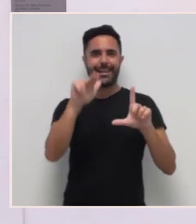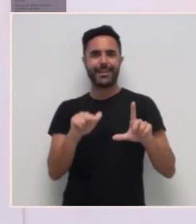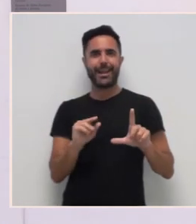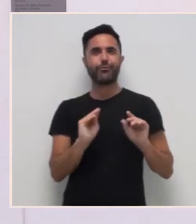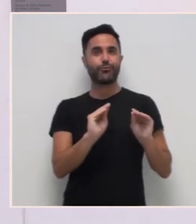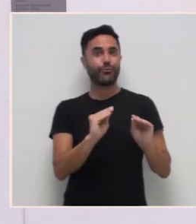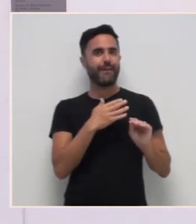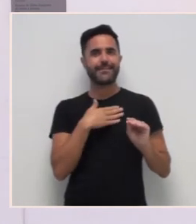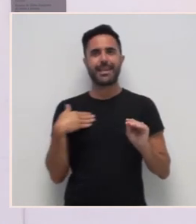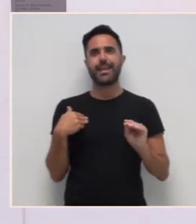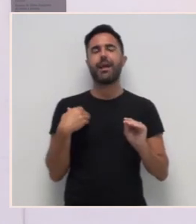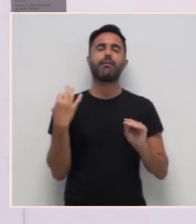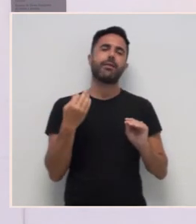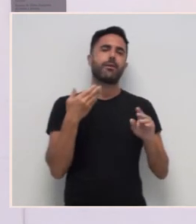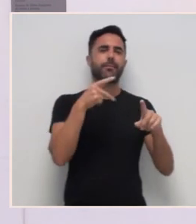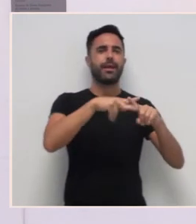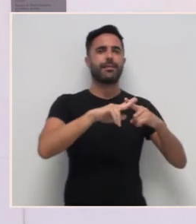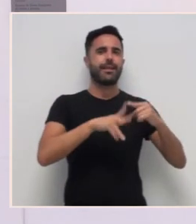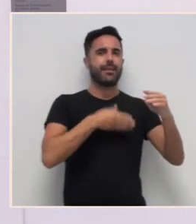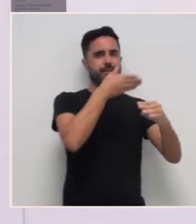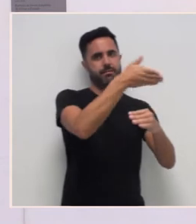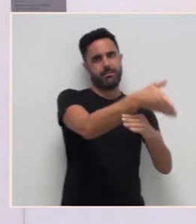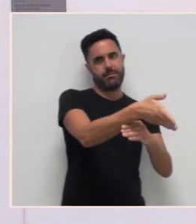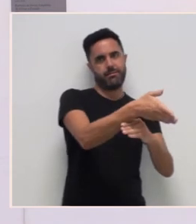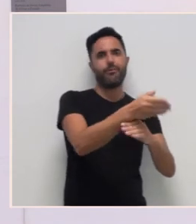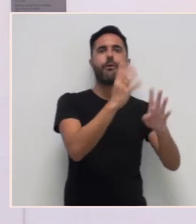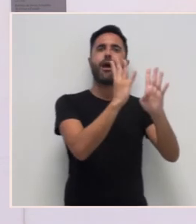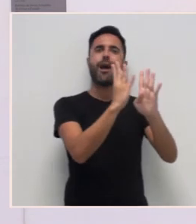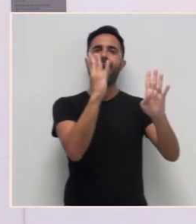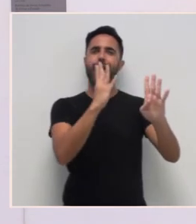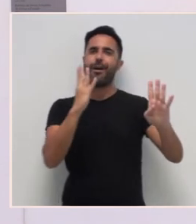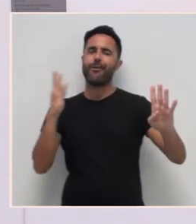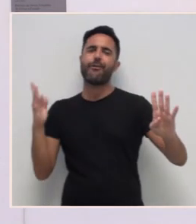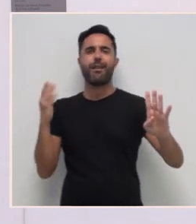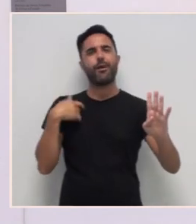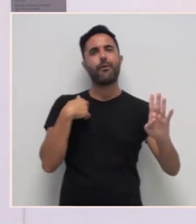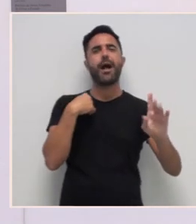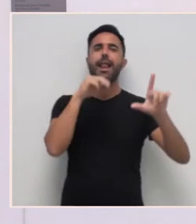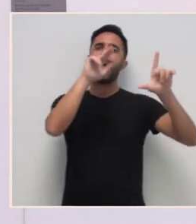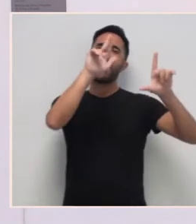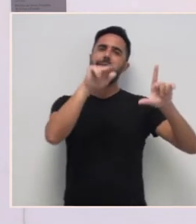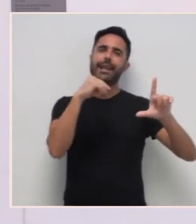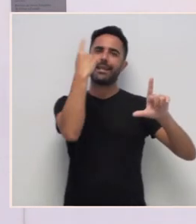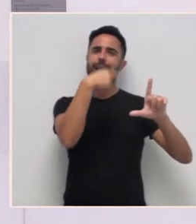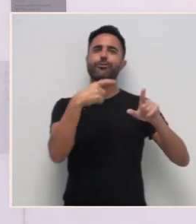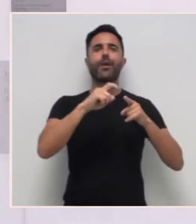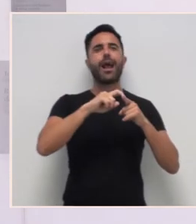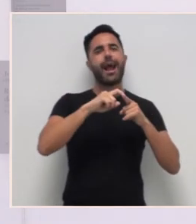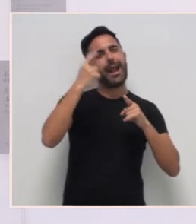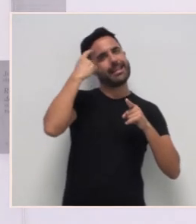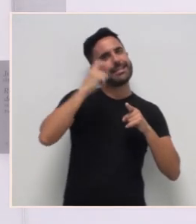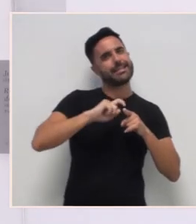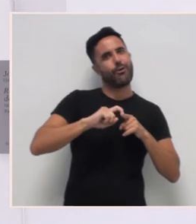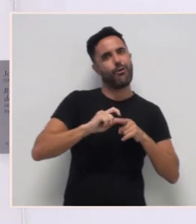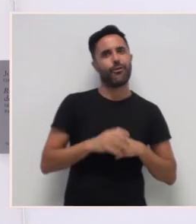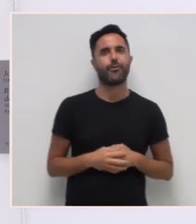ou retratase con todo o seu carácter psicolóxico de cada unha destas persoas. En concreto, Joaquín Adeosma, este